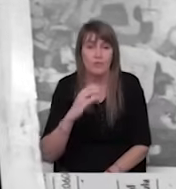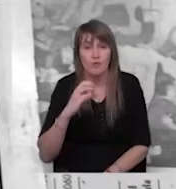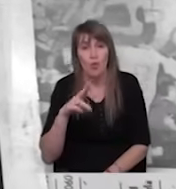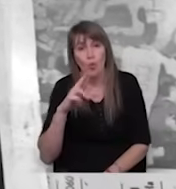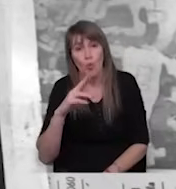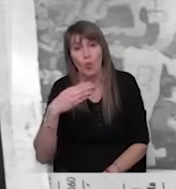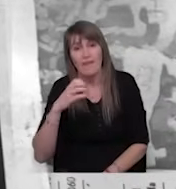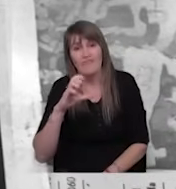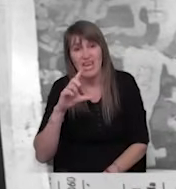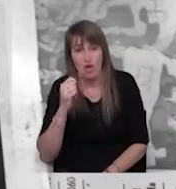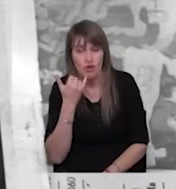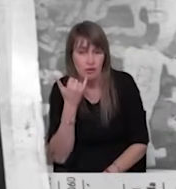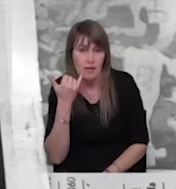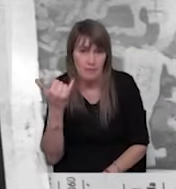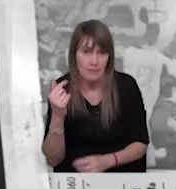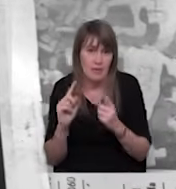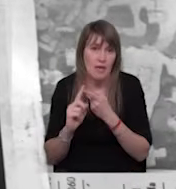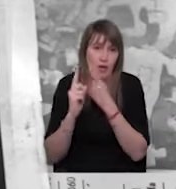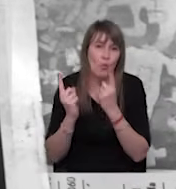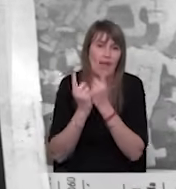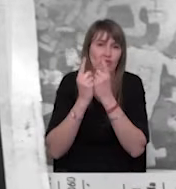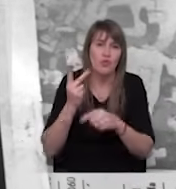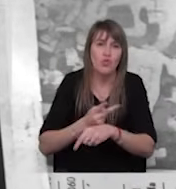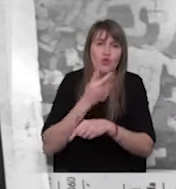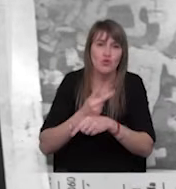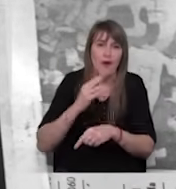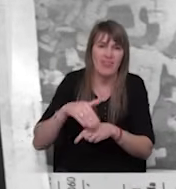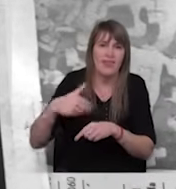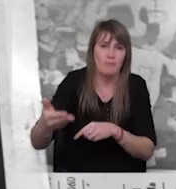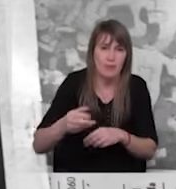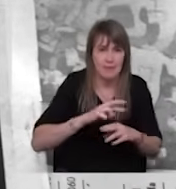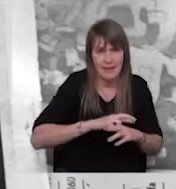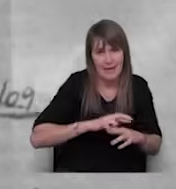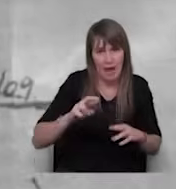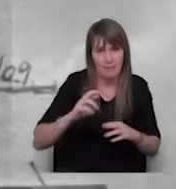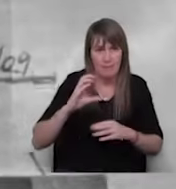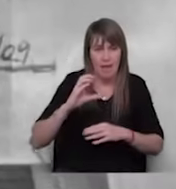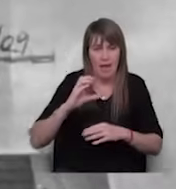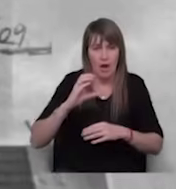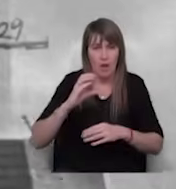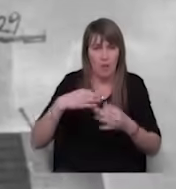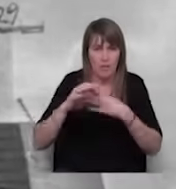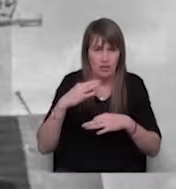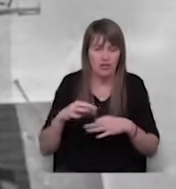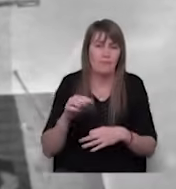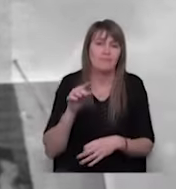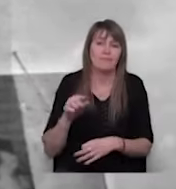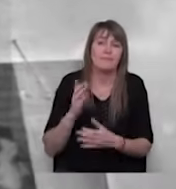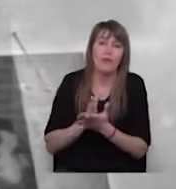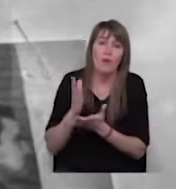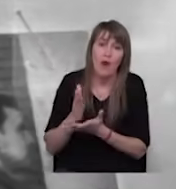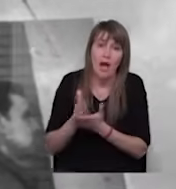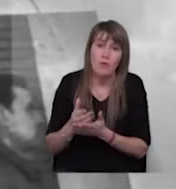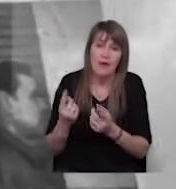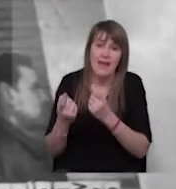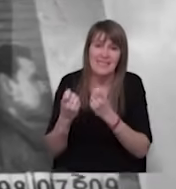a Nader por teléfono y combinamos un encuentro para dos horas más tarde en la Rambla y Comercio. Allí Delega le pidió su colaboración para sacar de Montevideo